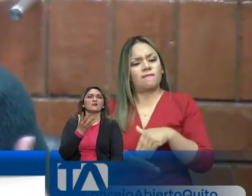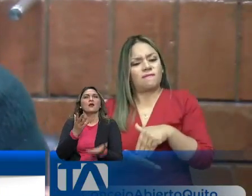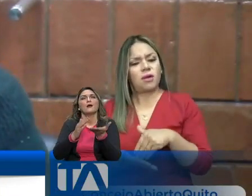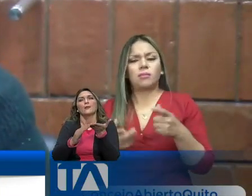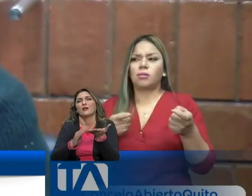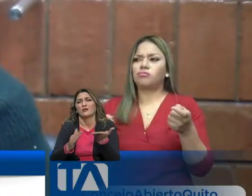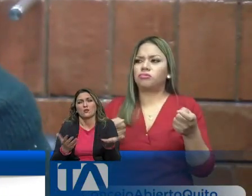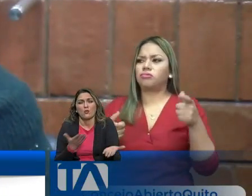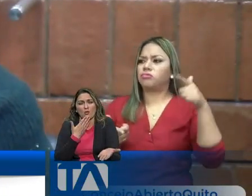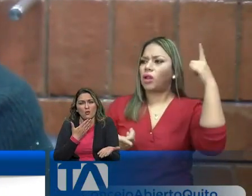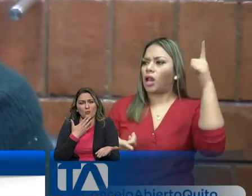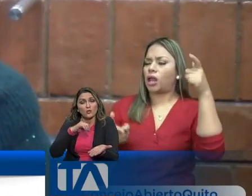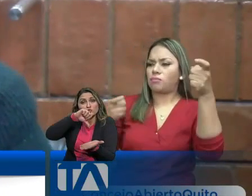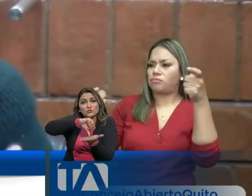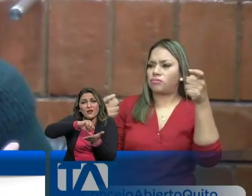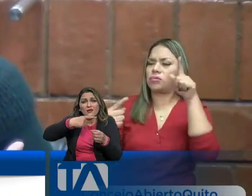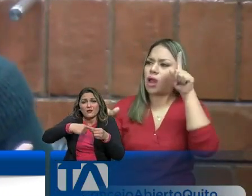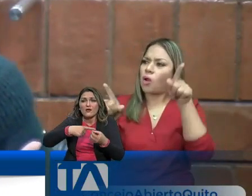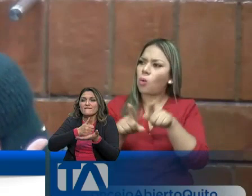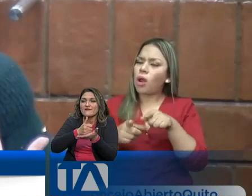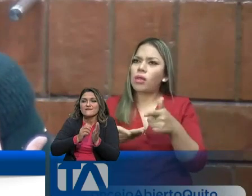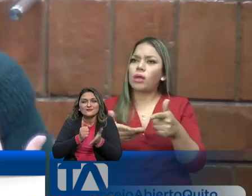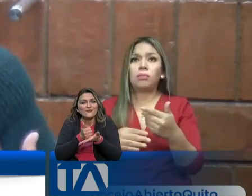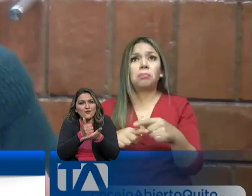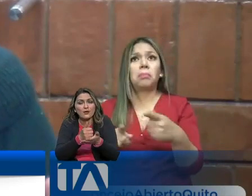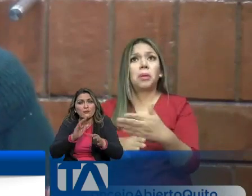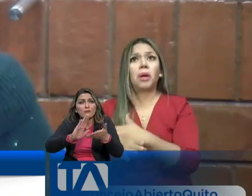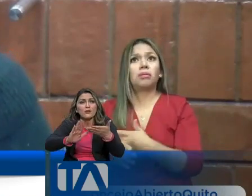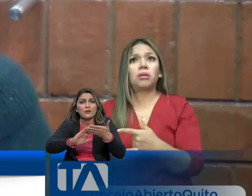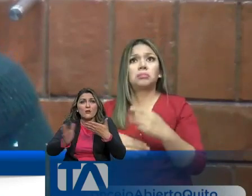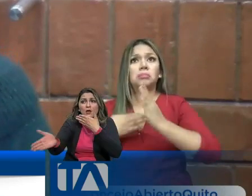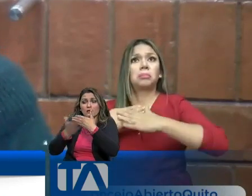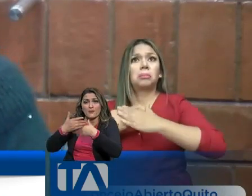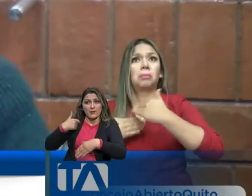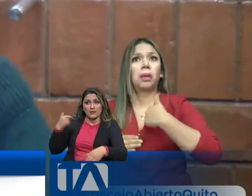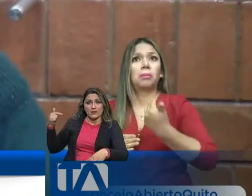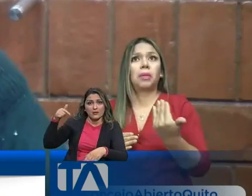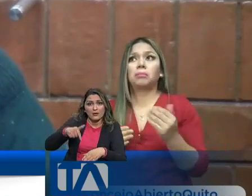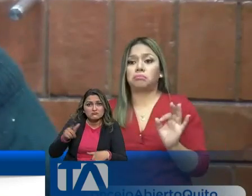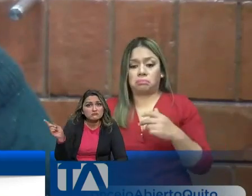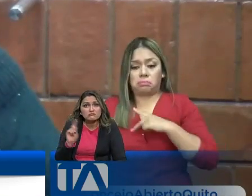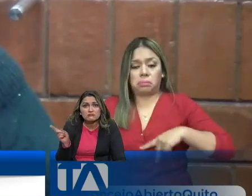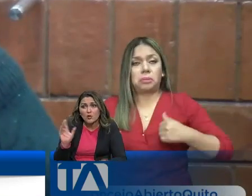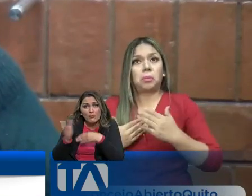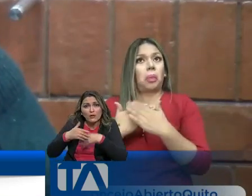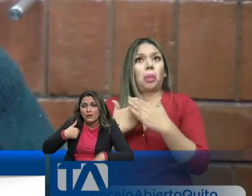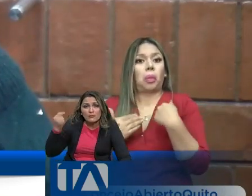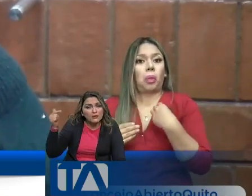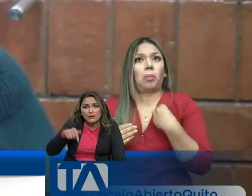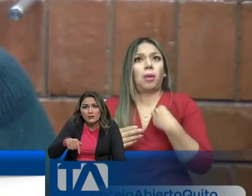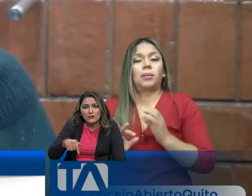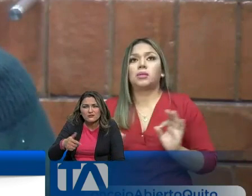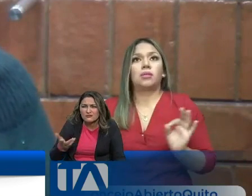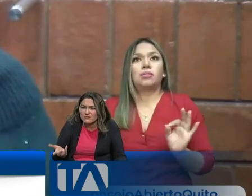en beneficio de la ciudad cuando no hemos sido convocados? Yo personalmente no he sido convocada. Y qué pena,